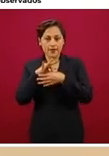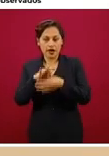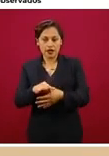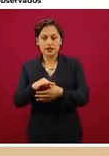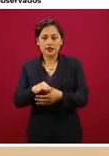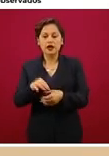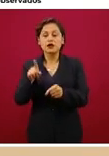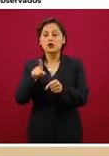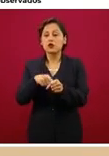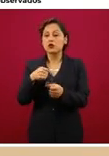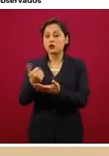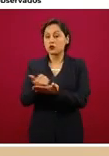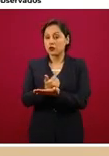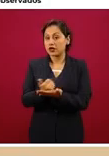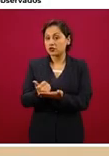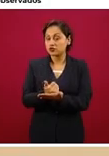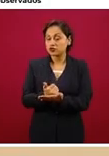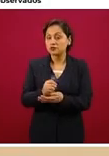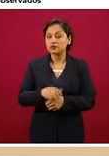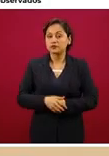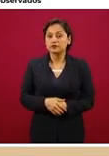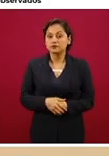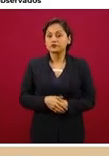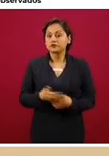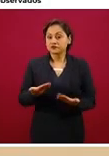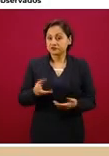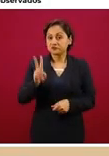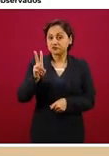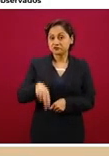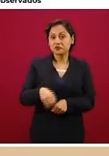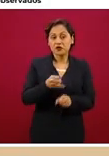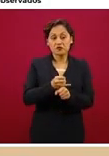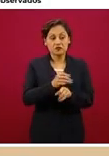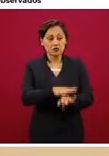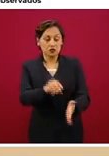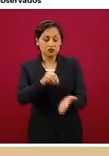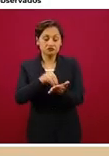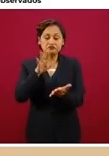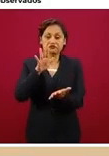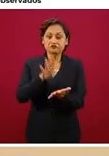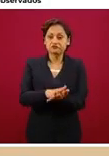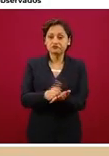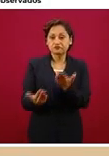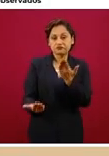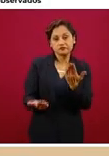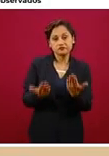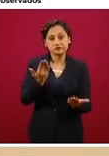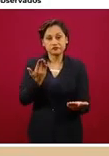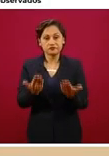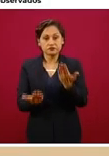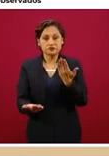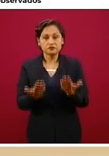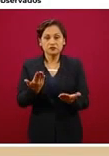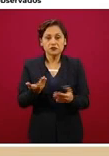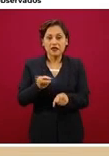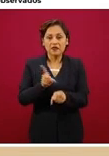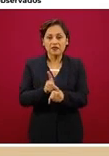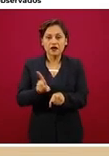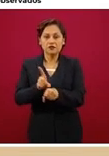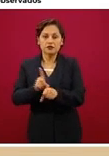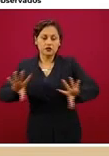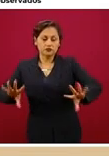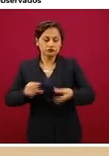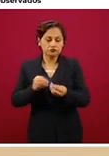otras curvas, y finalmente los datos que han constatado lo que ocurre cada día con la cantidad de casos que